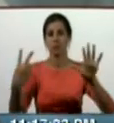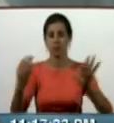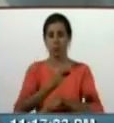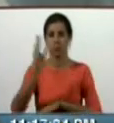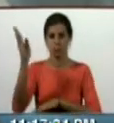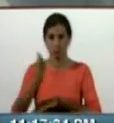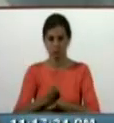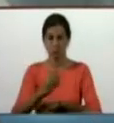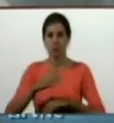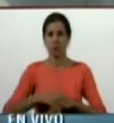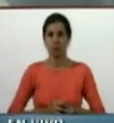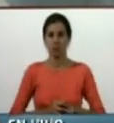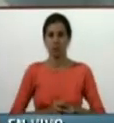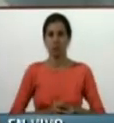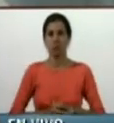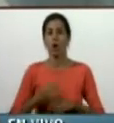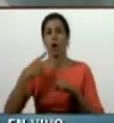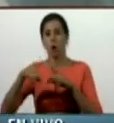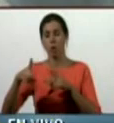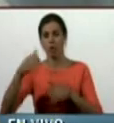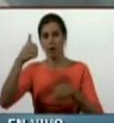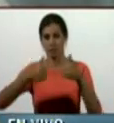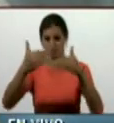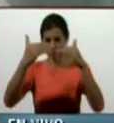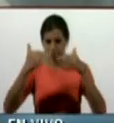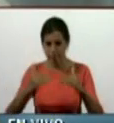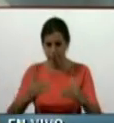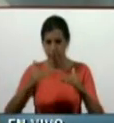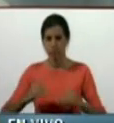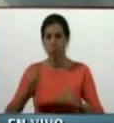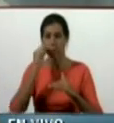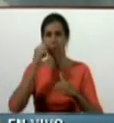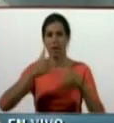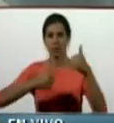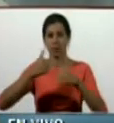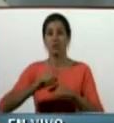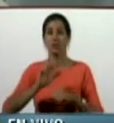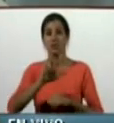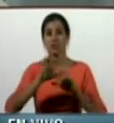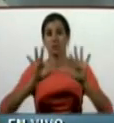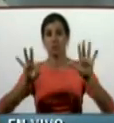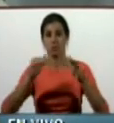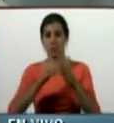49.07%. Otros candidatos y candidatas,